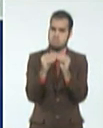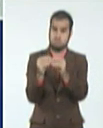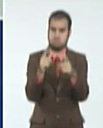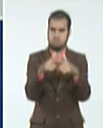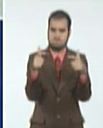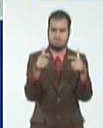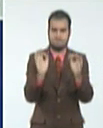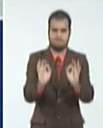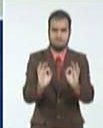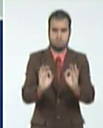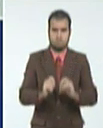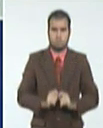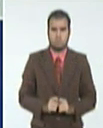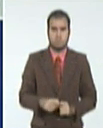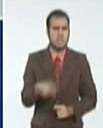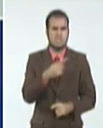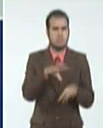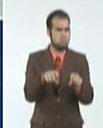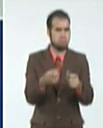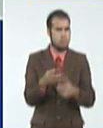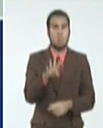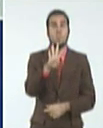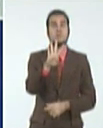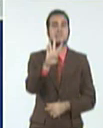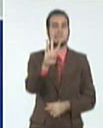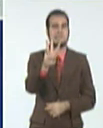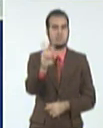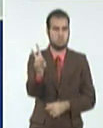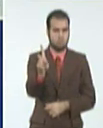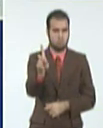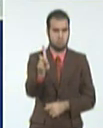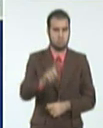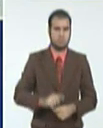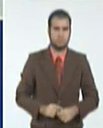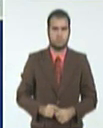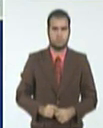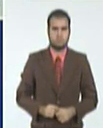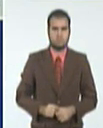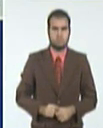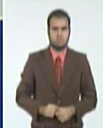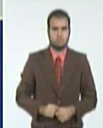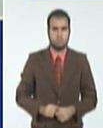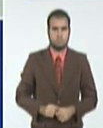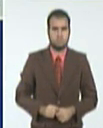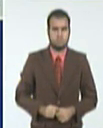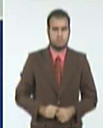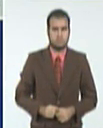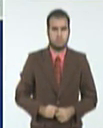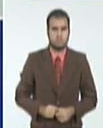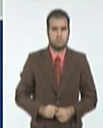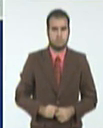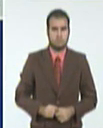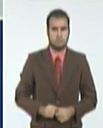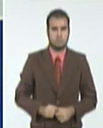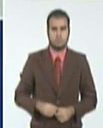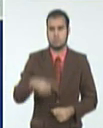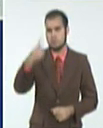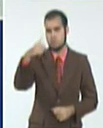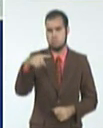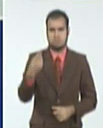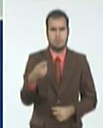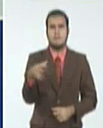diagnosticó 431 casos, más del 50% de los casos, y Cumanayagua